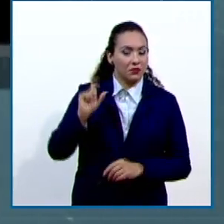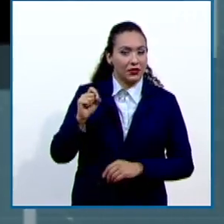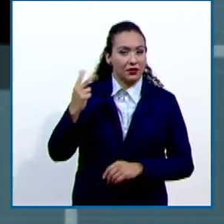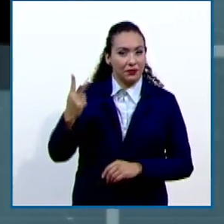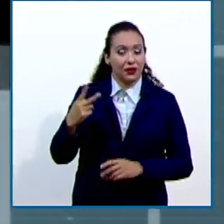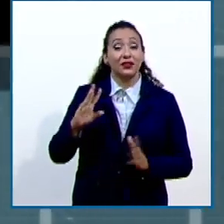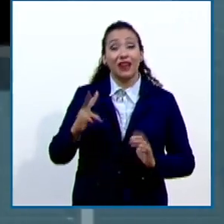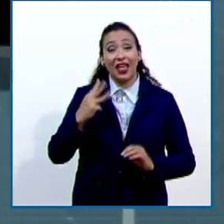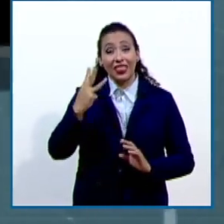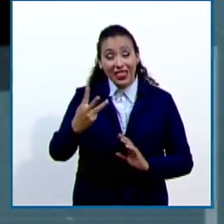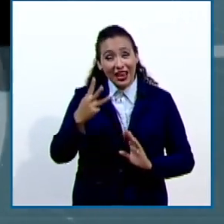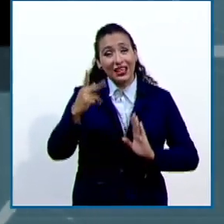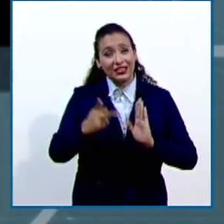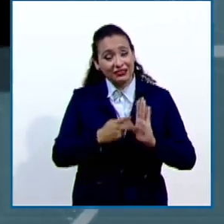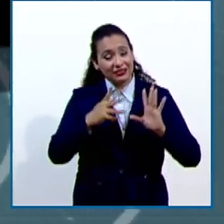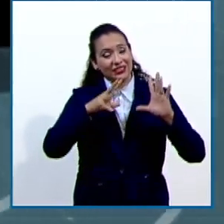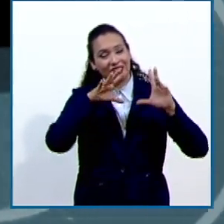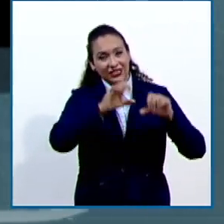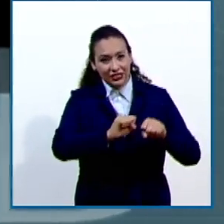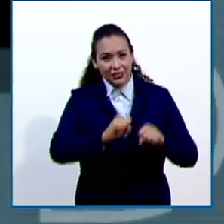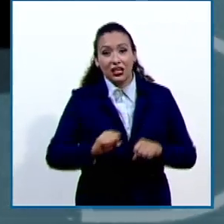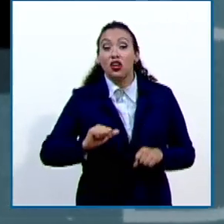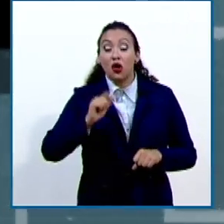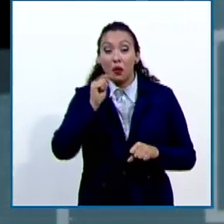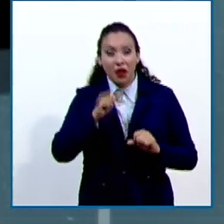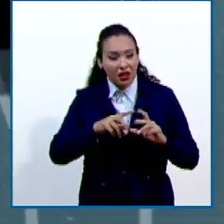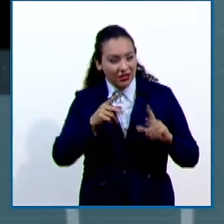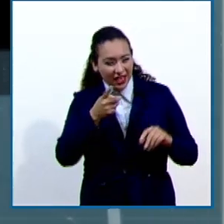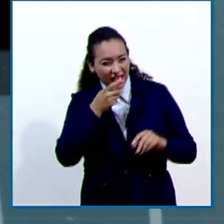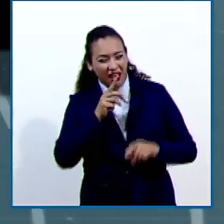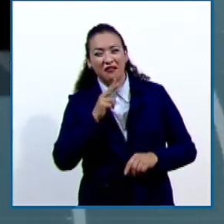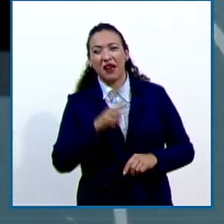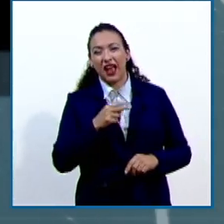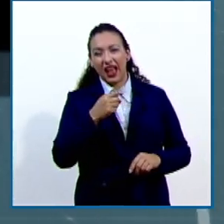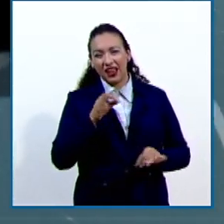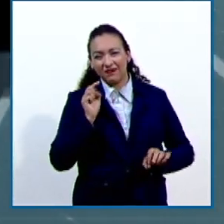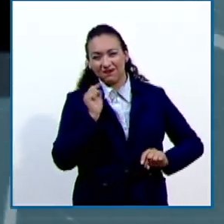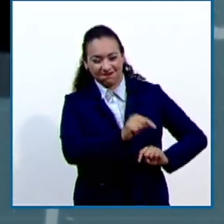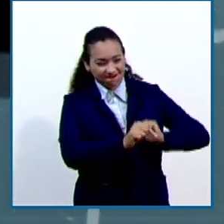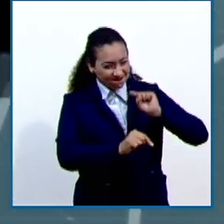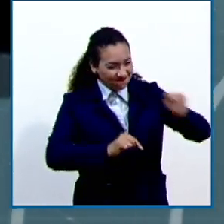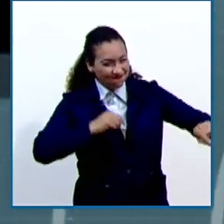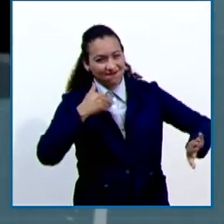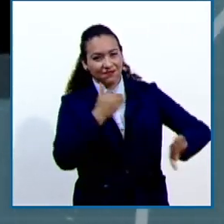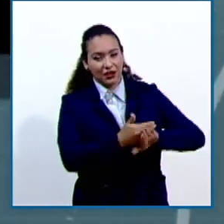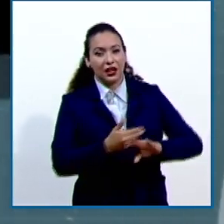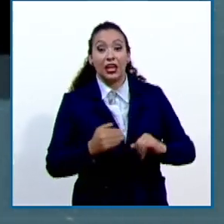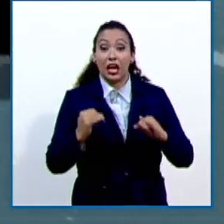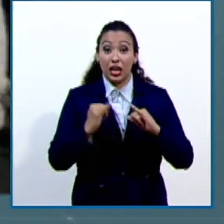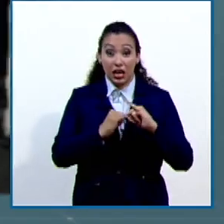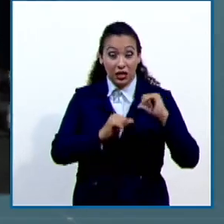suma ya 3 detenciones, así como acusaciones dentro de procesos irregulares en los que la Defensoría ha